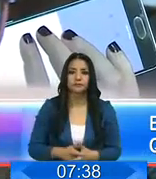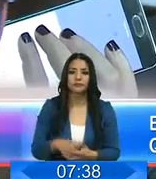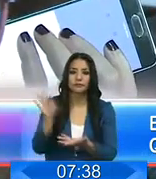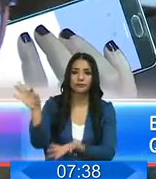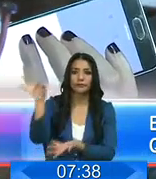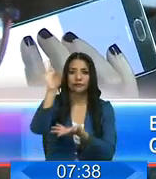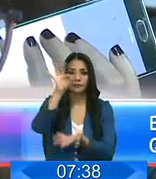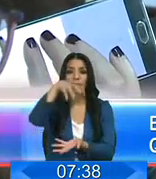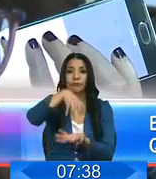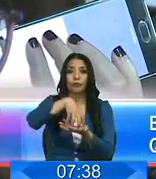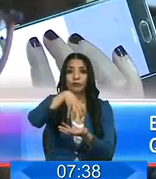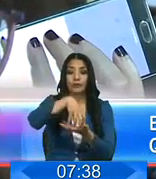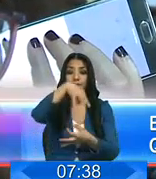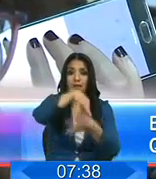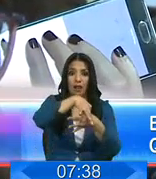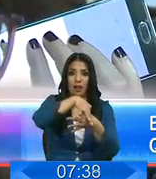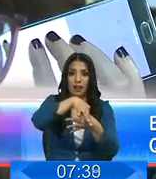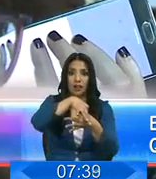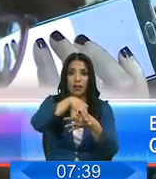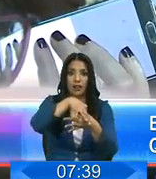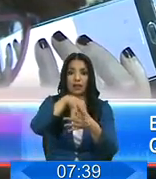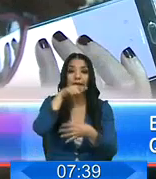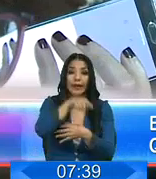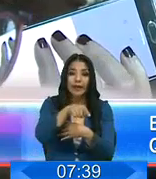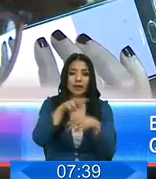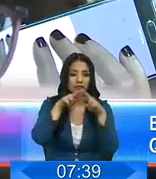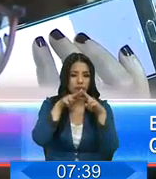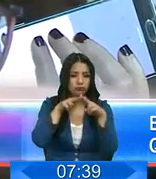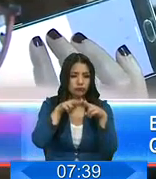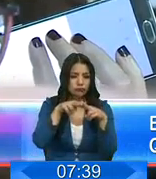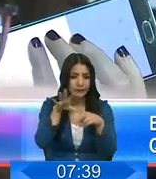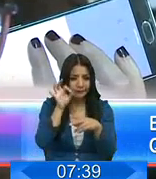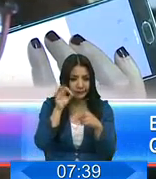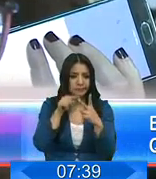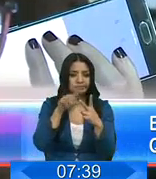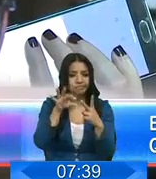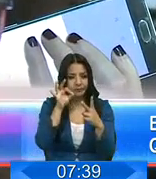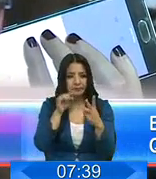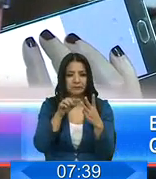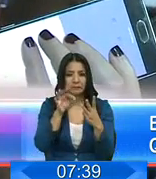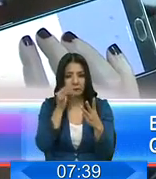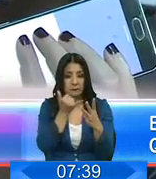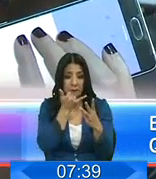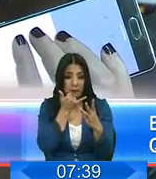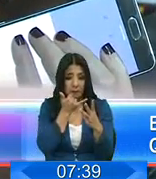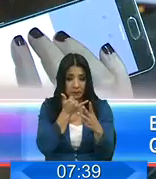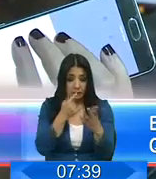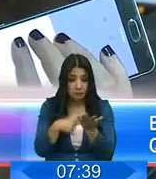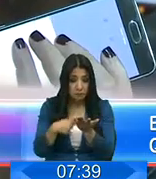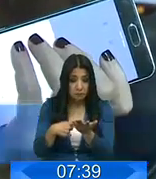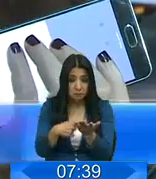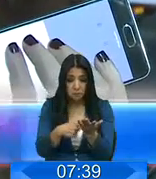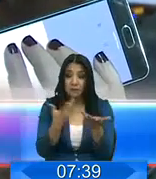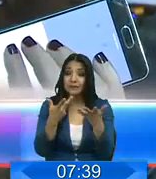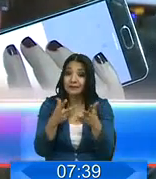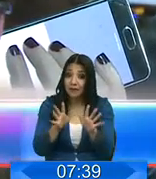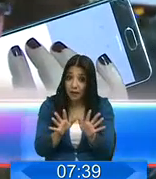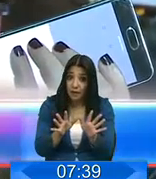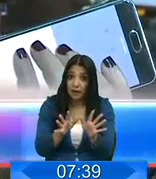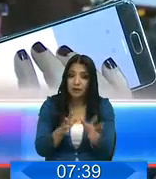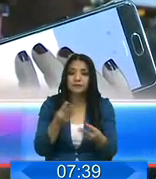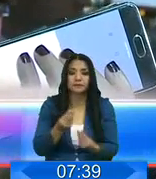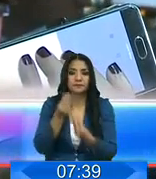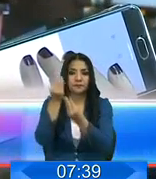provinciales, ahí toman las posibles infracciones, hacen un análisis y de acuerdo a eso